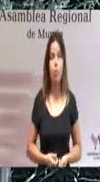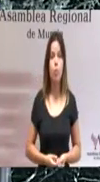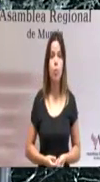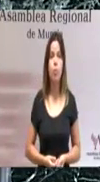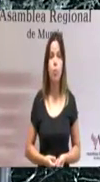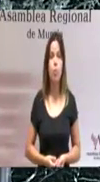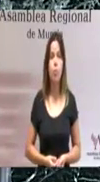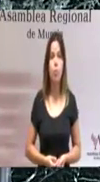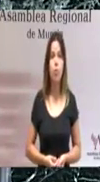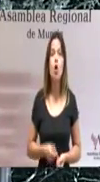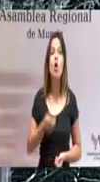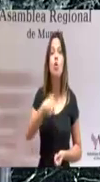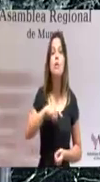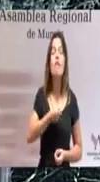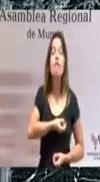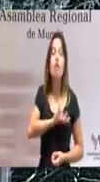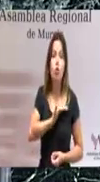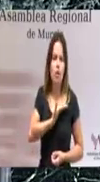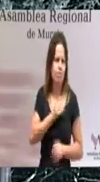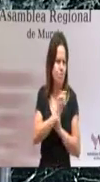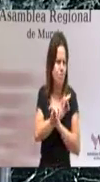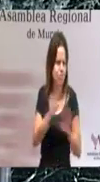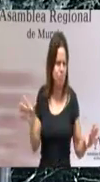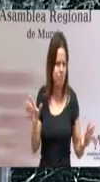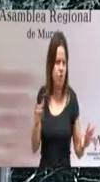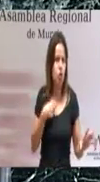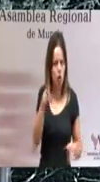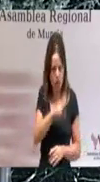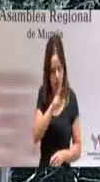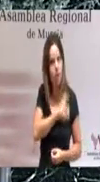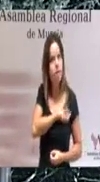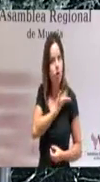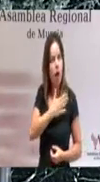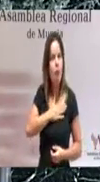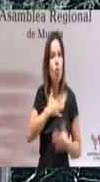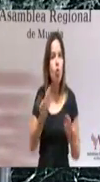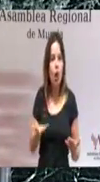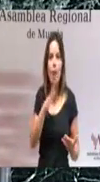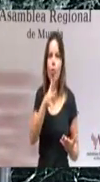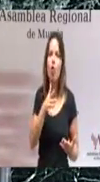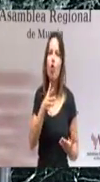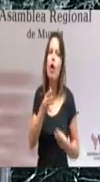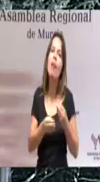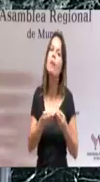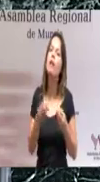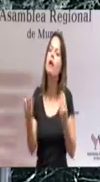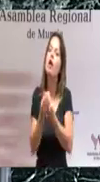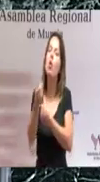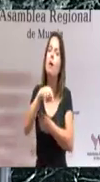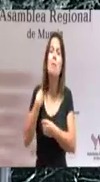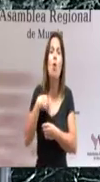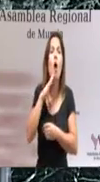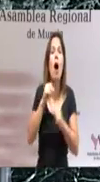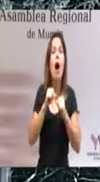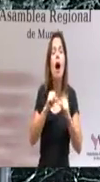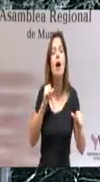que nuestra voluntad clarísima, que insisto e incido, es la de hacer con ustedes lo que ya estamos haciendo